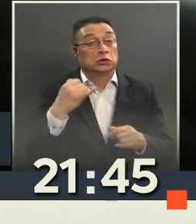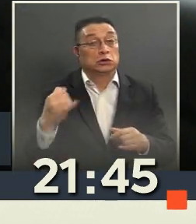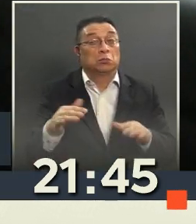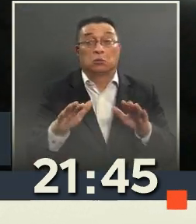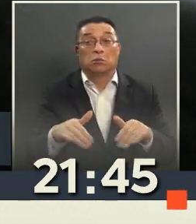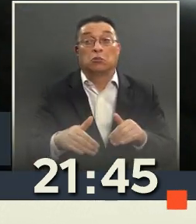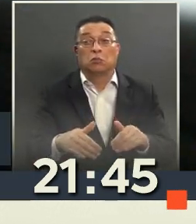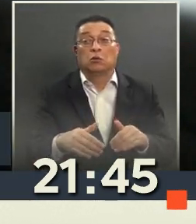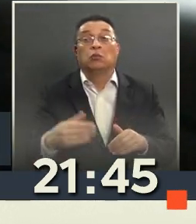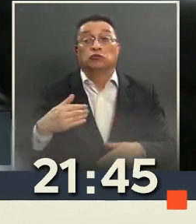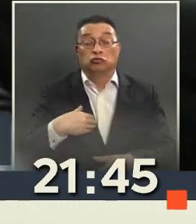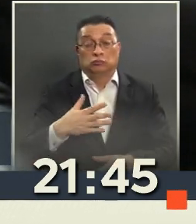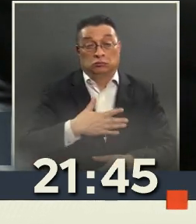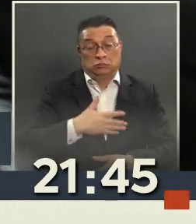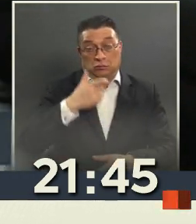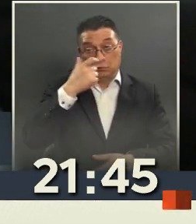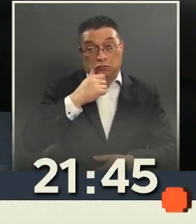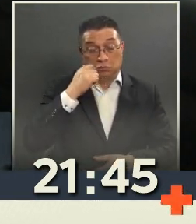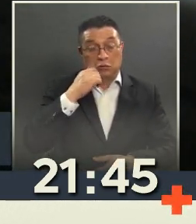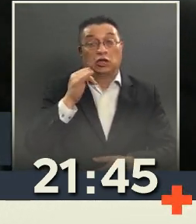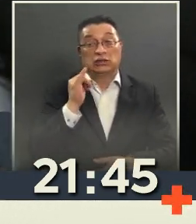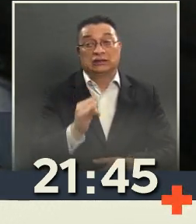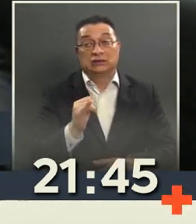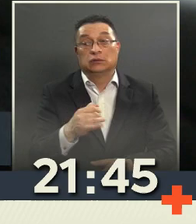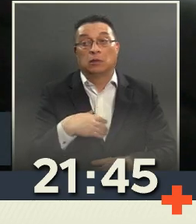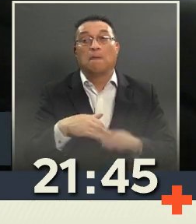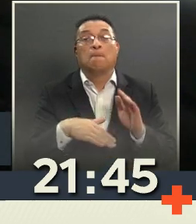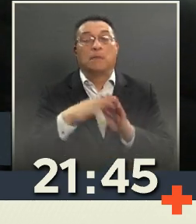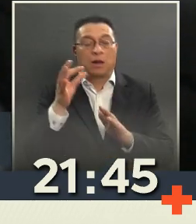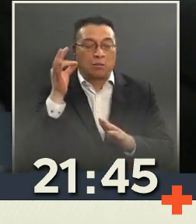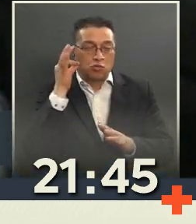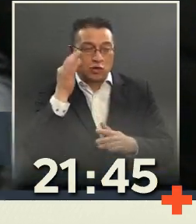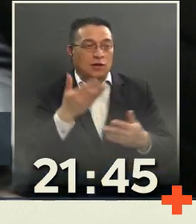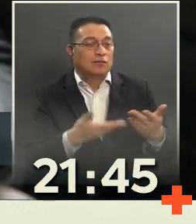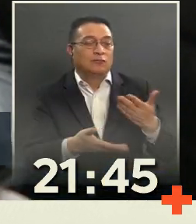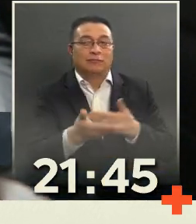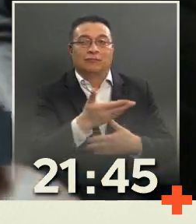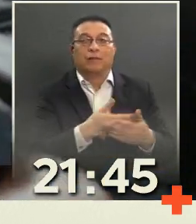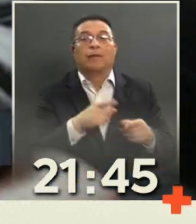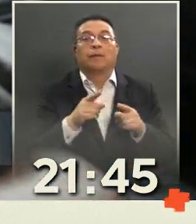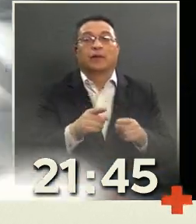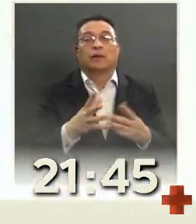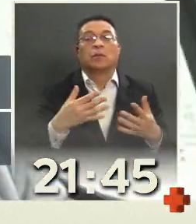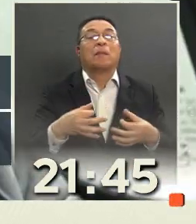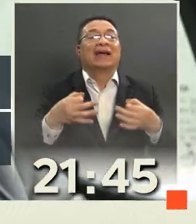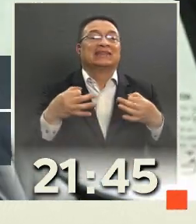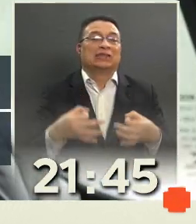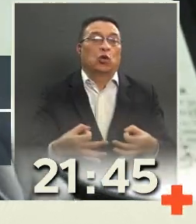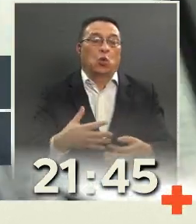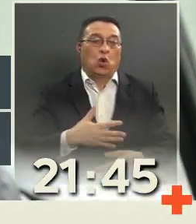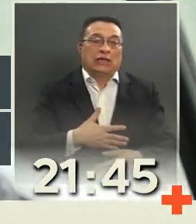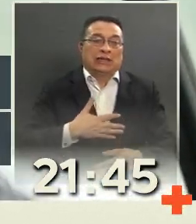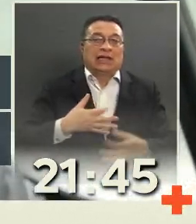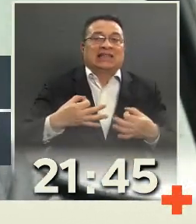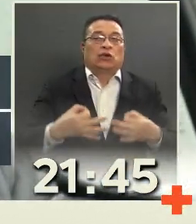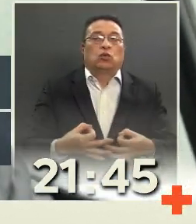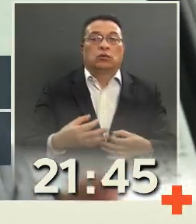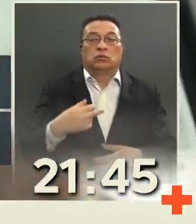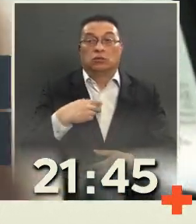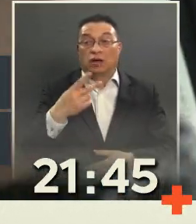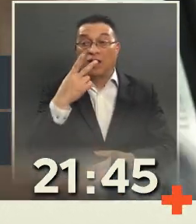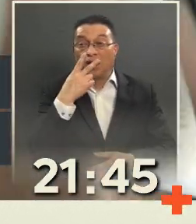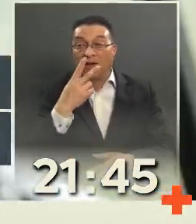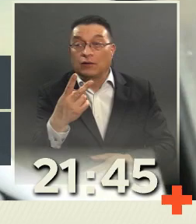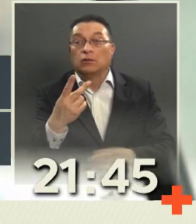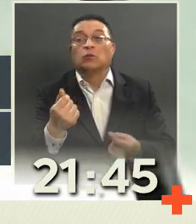en lo personal sí, me toca más con mujeres. Por lo mismo que decía ella, por la seguridad. Porque si uno ve el